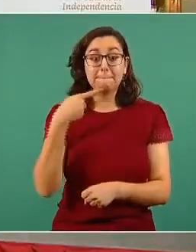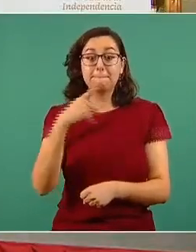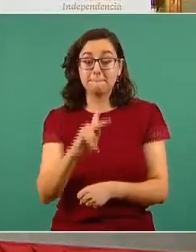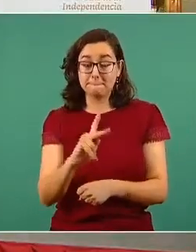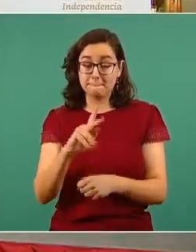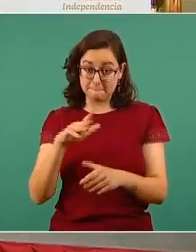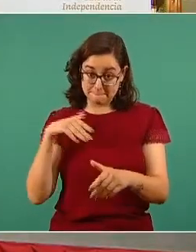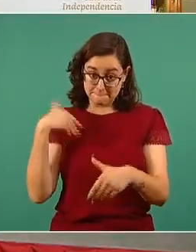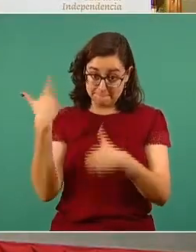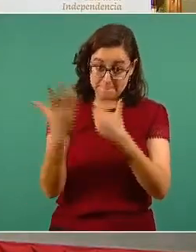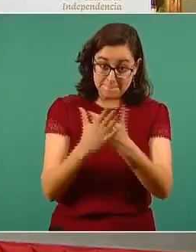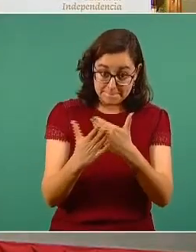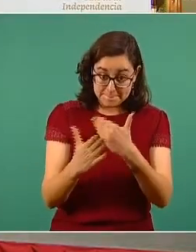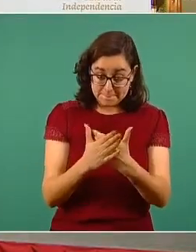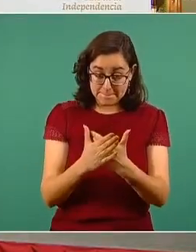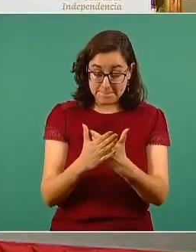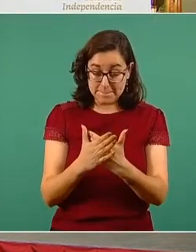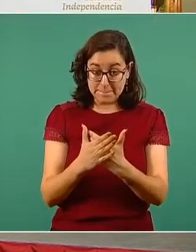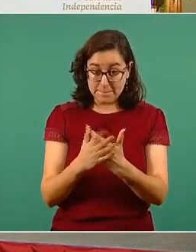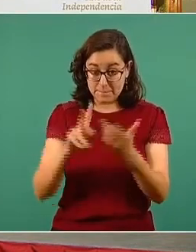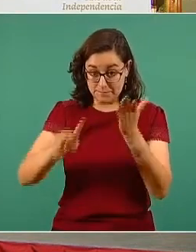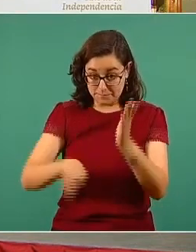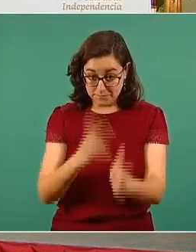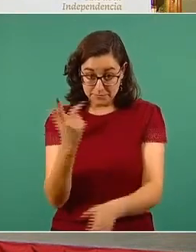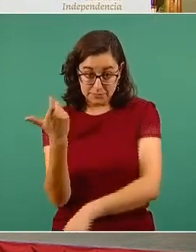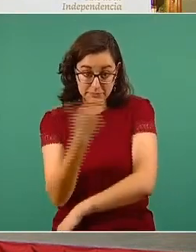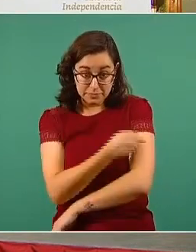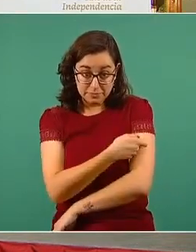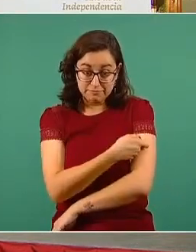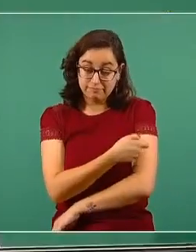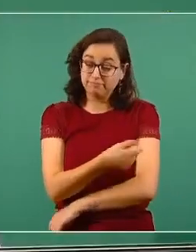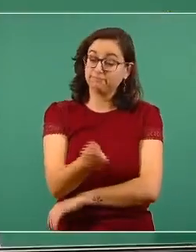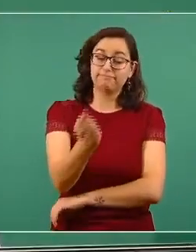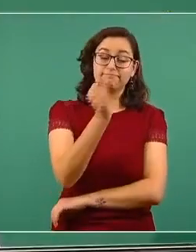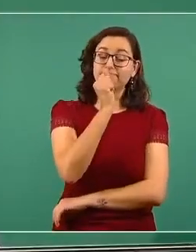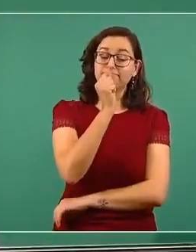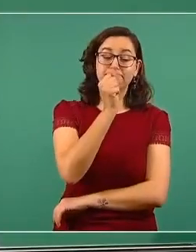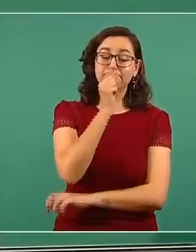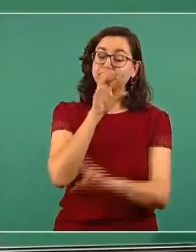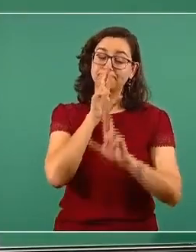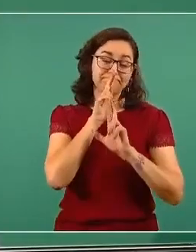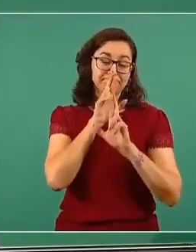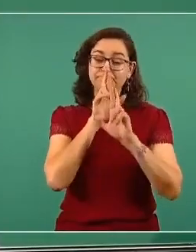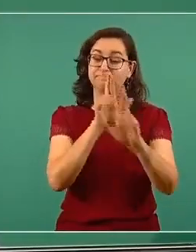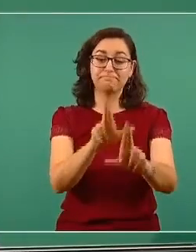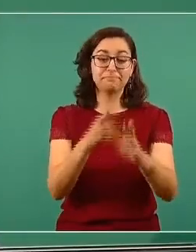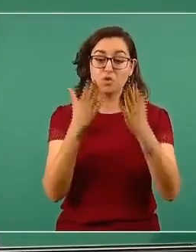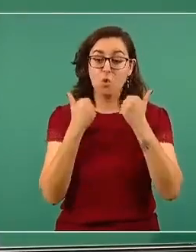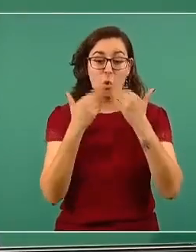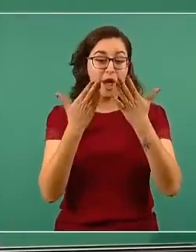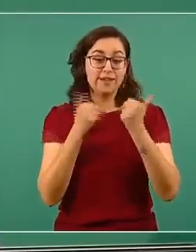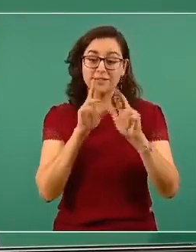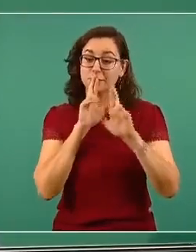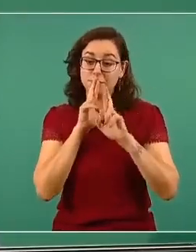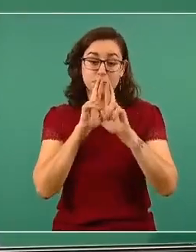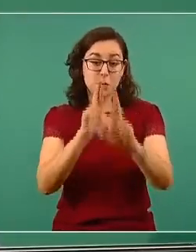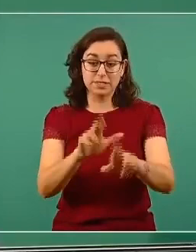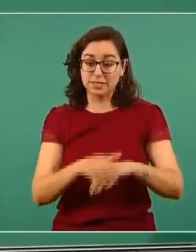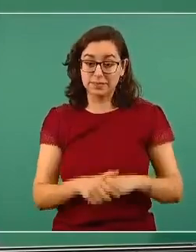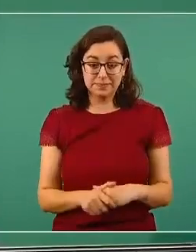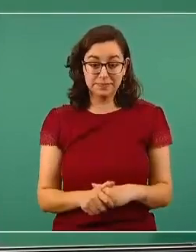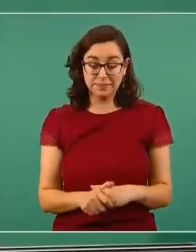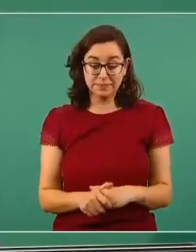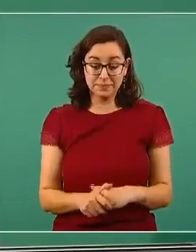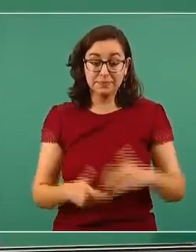no se conoce. Ayer precisamente tuve una reunión que periódicamente tengo con